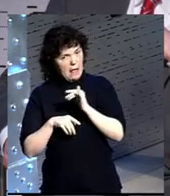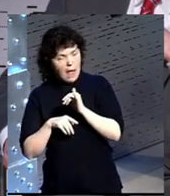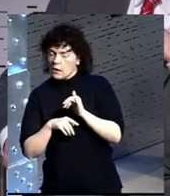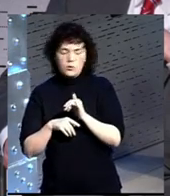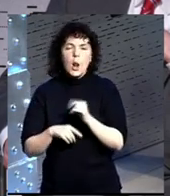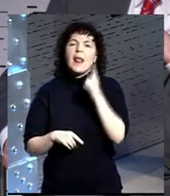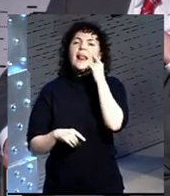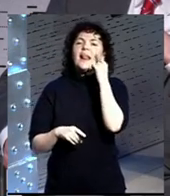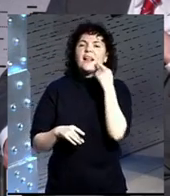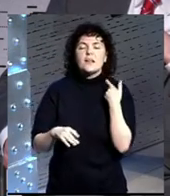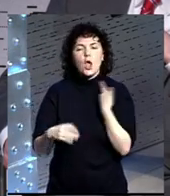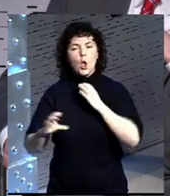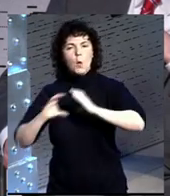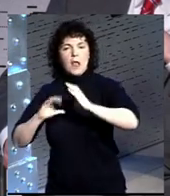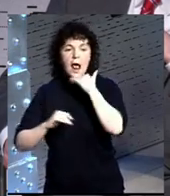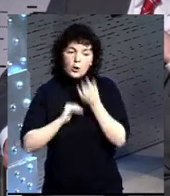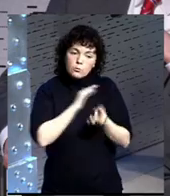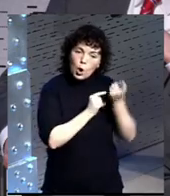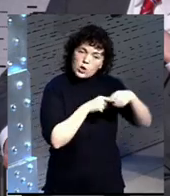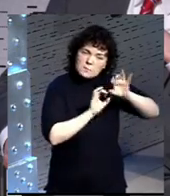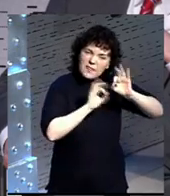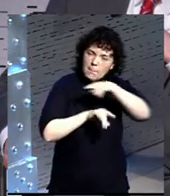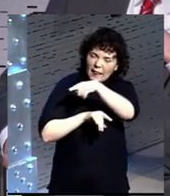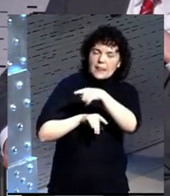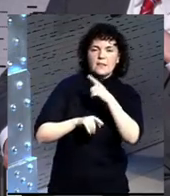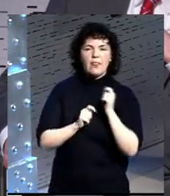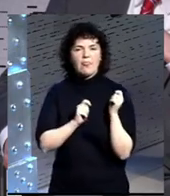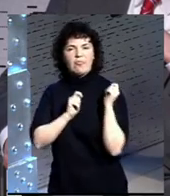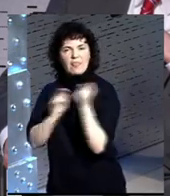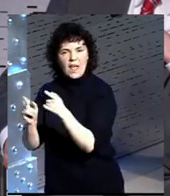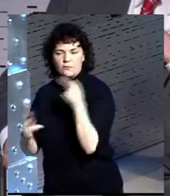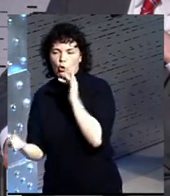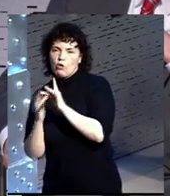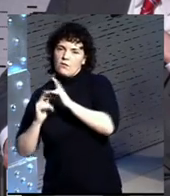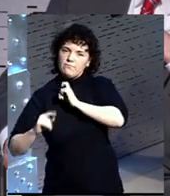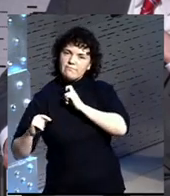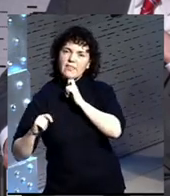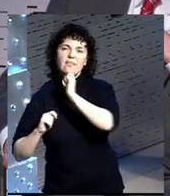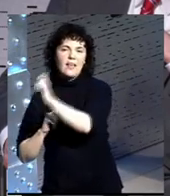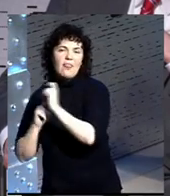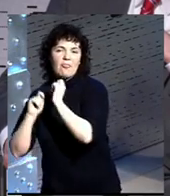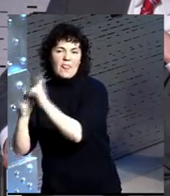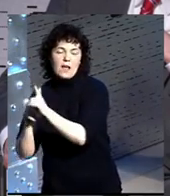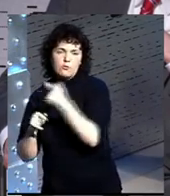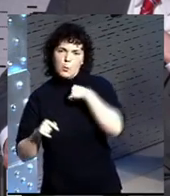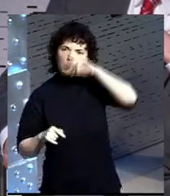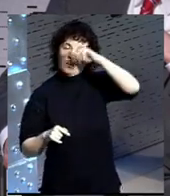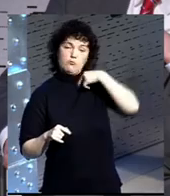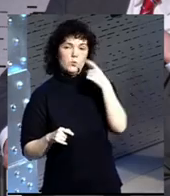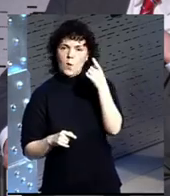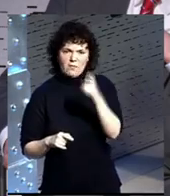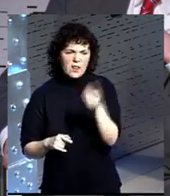comunique con el cliente cuando sepa que hay algo especial para él, que de alguna manera yo no me tenga que preocupar, ¿no? Algo que funcionó muy